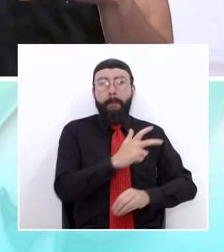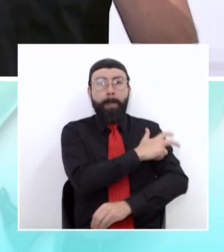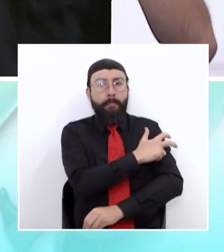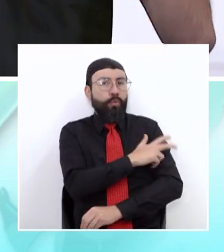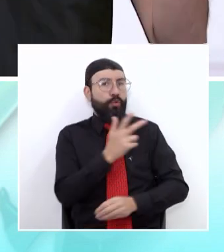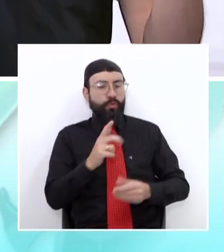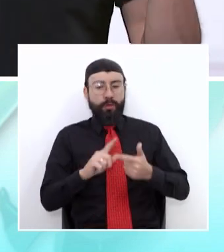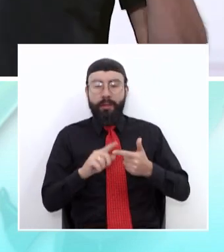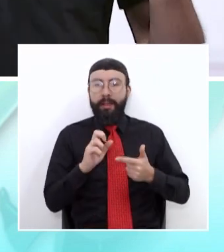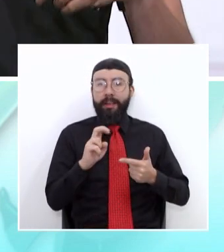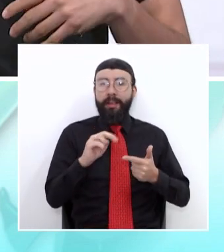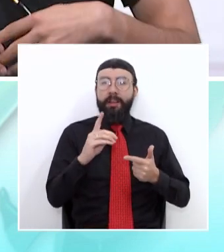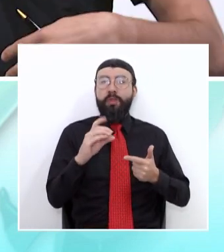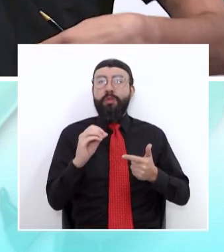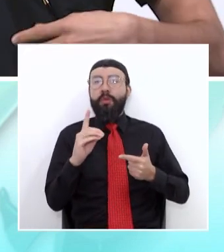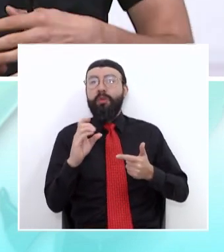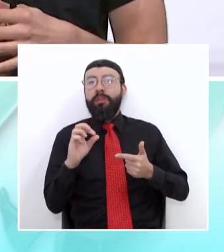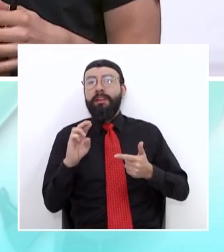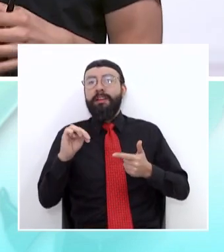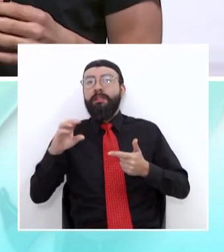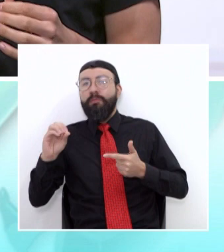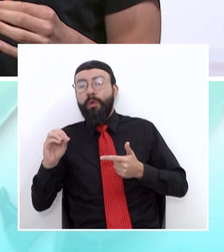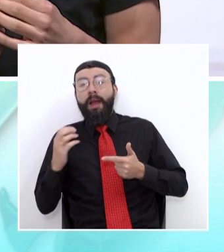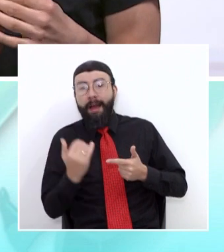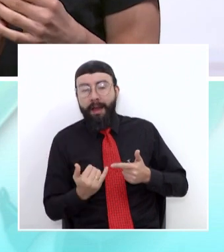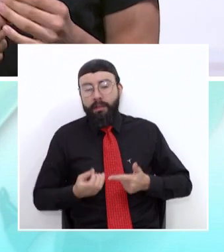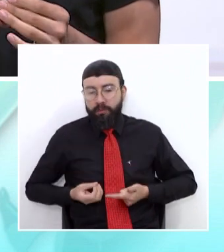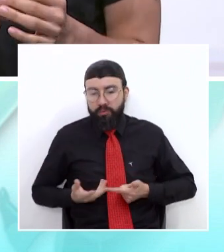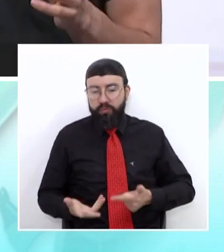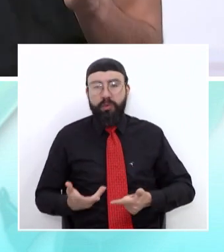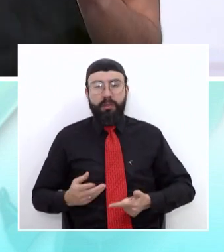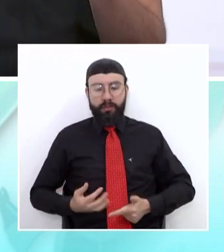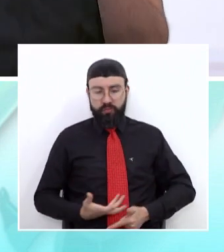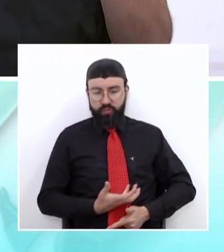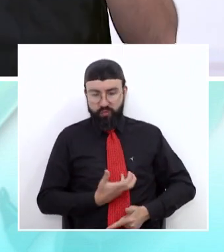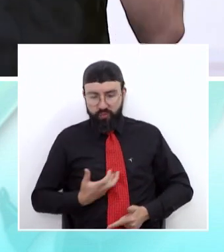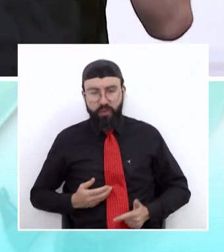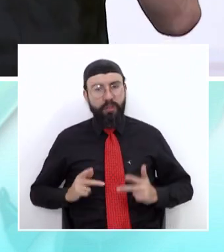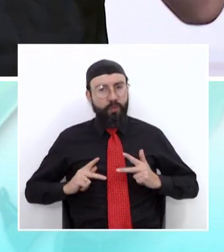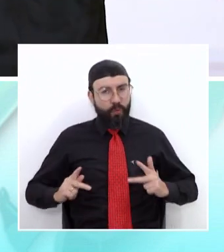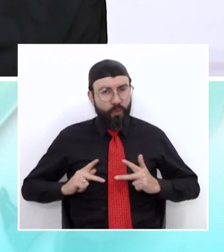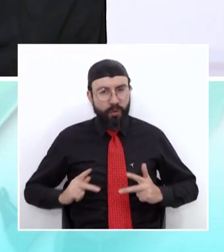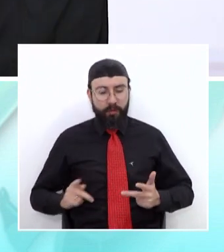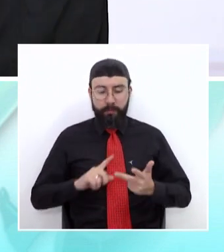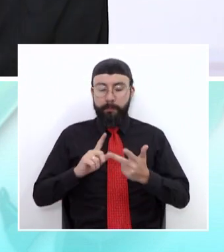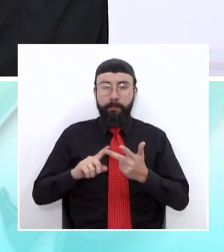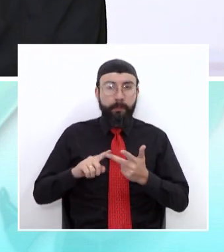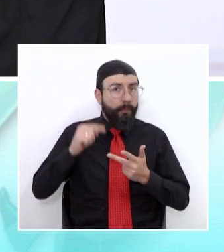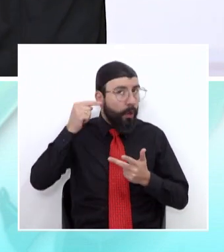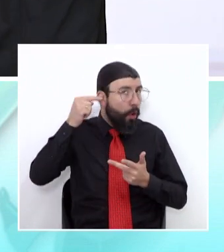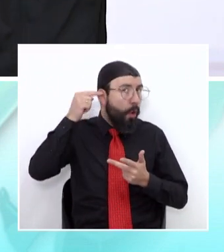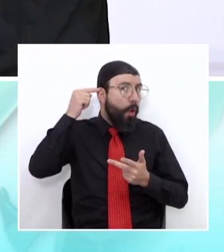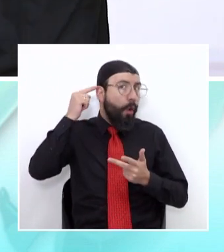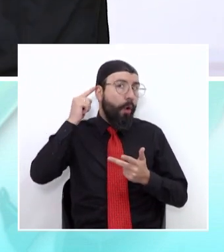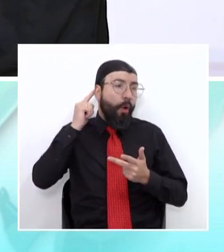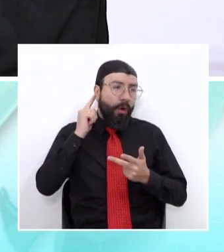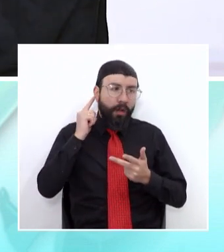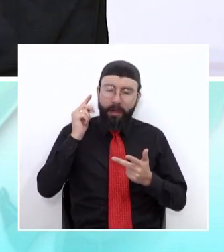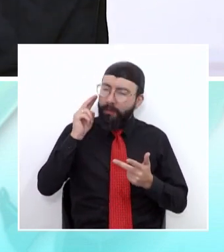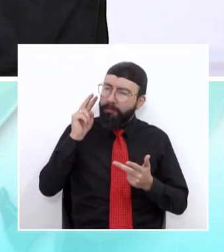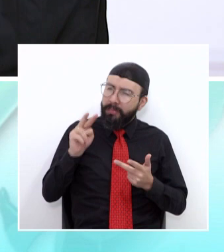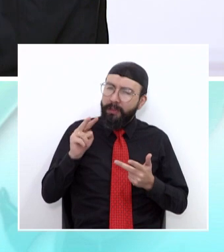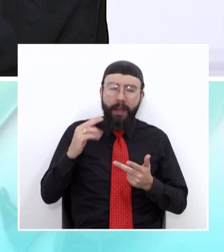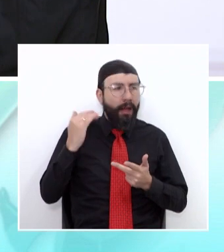El endodermo nos da la parte pulmonar, la parte de intestino. Y resulta que en la orejita, por eso ven que